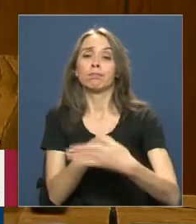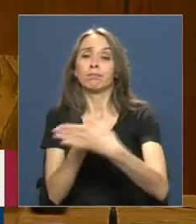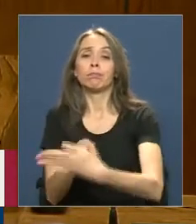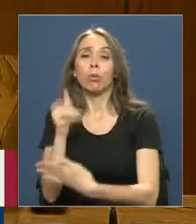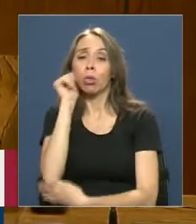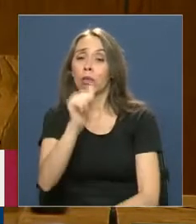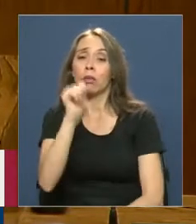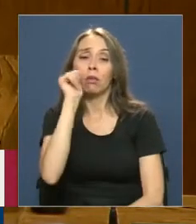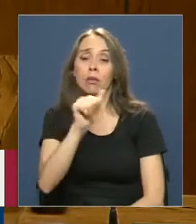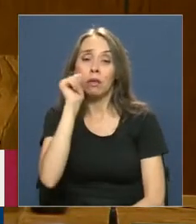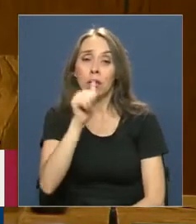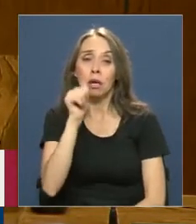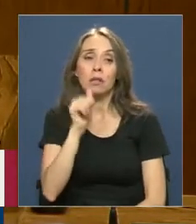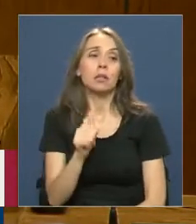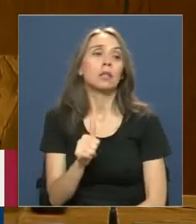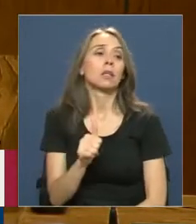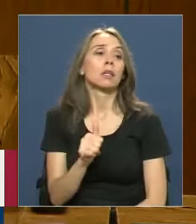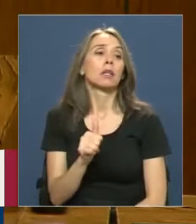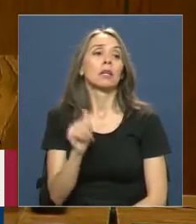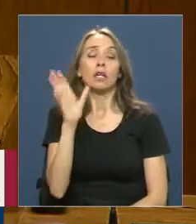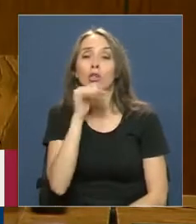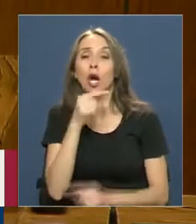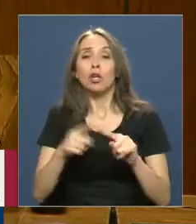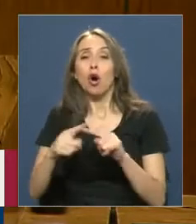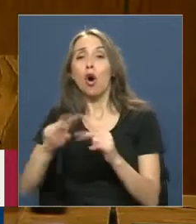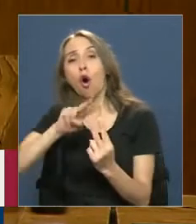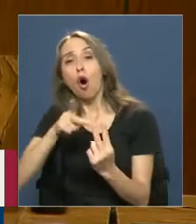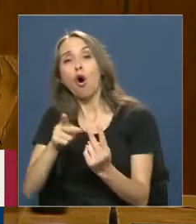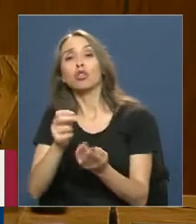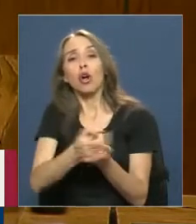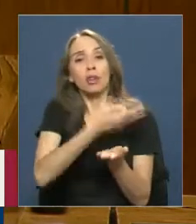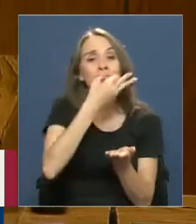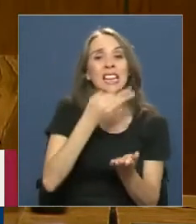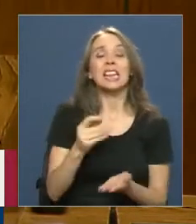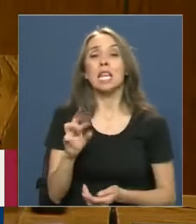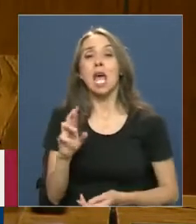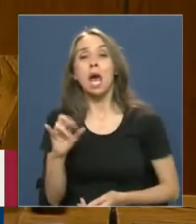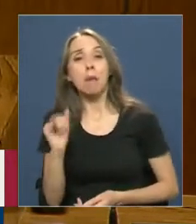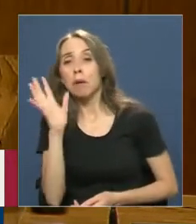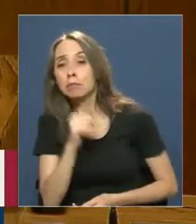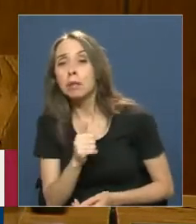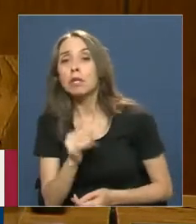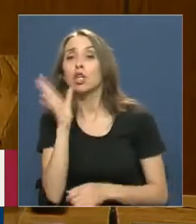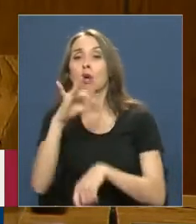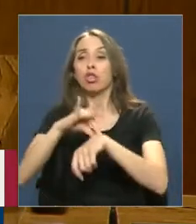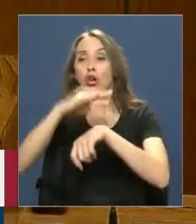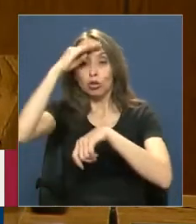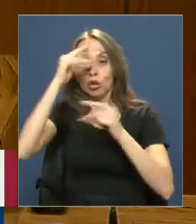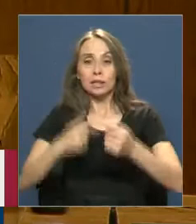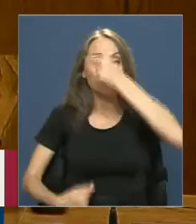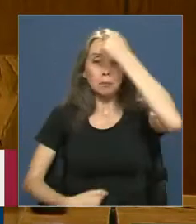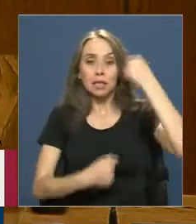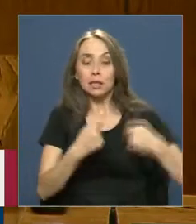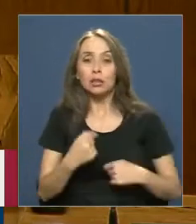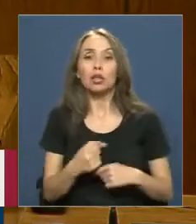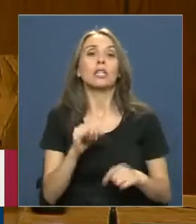cotidiana, como la ausencia de alternativas terapéuticas, la falta de especialistas y la discriminación social